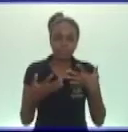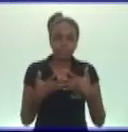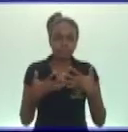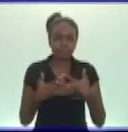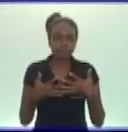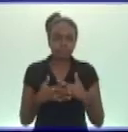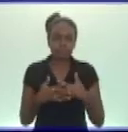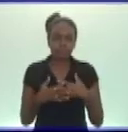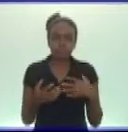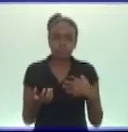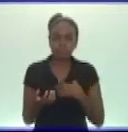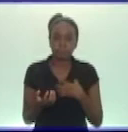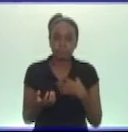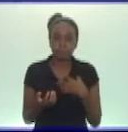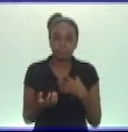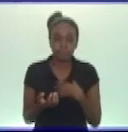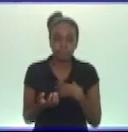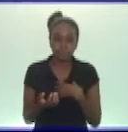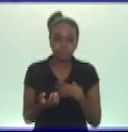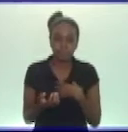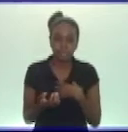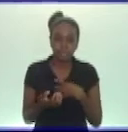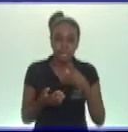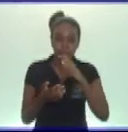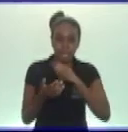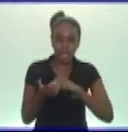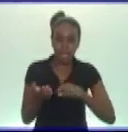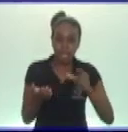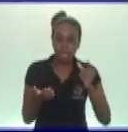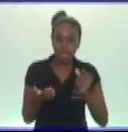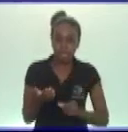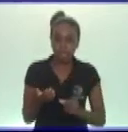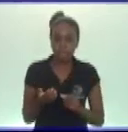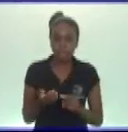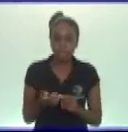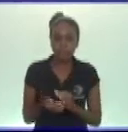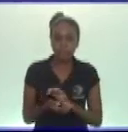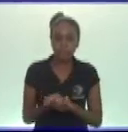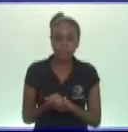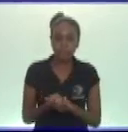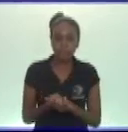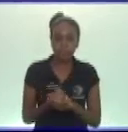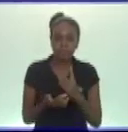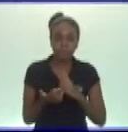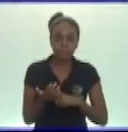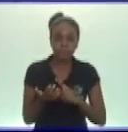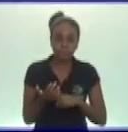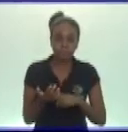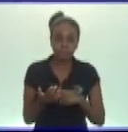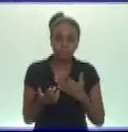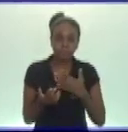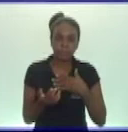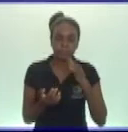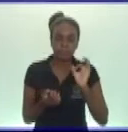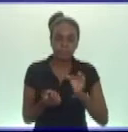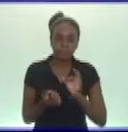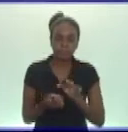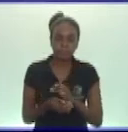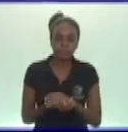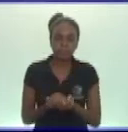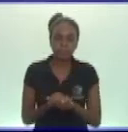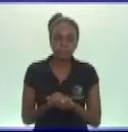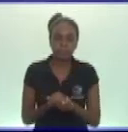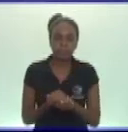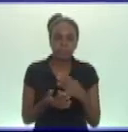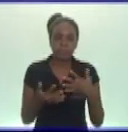estableció Franz Kafka, el escritor, con su padre en vida, y de alguna manera lo plasma, lo lleva en esa relación que